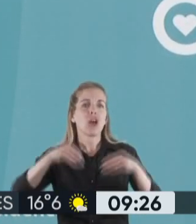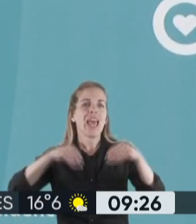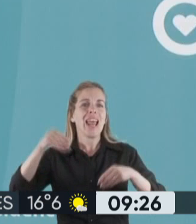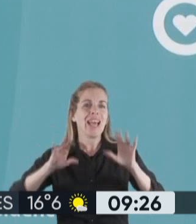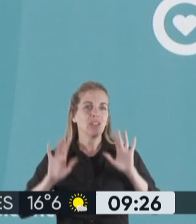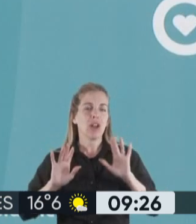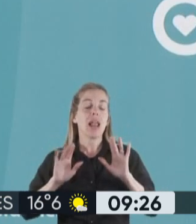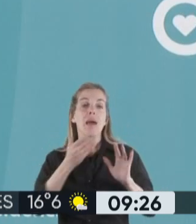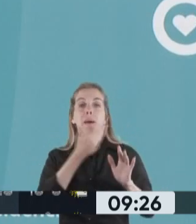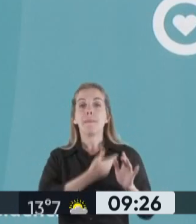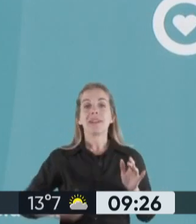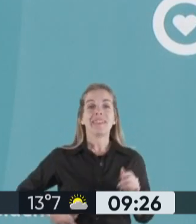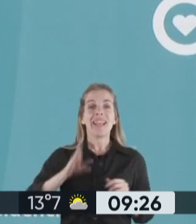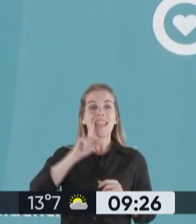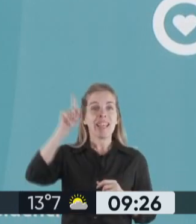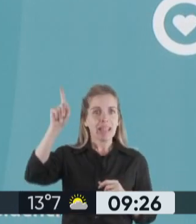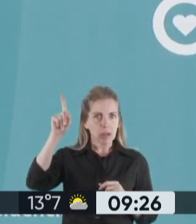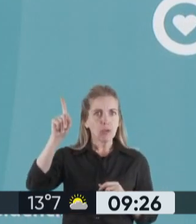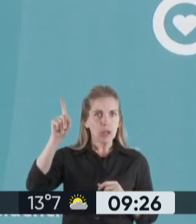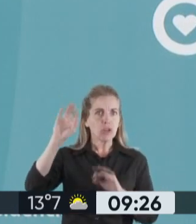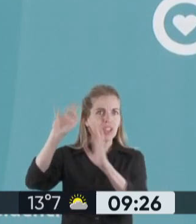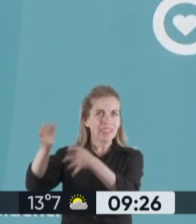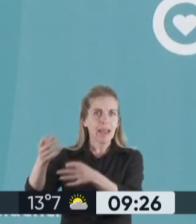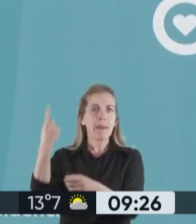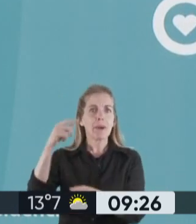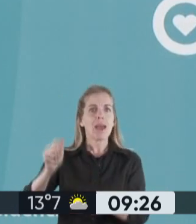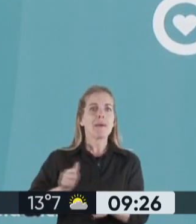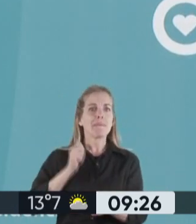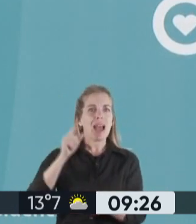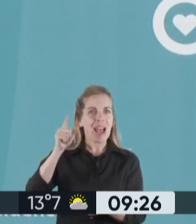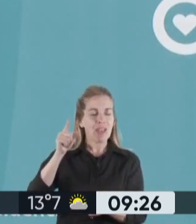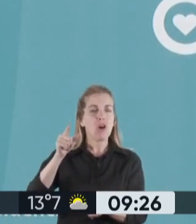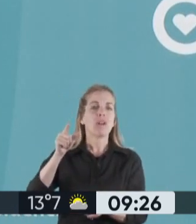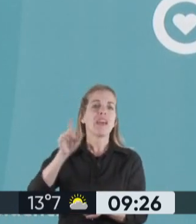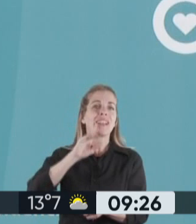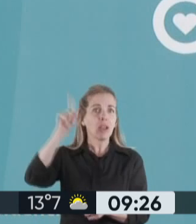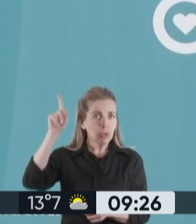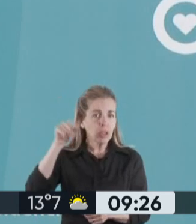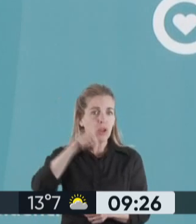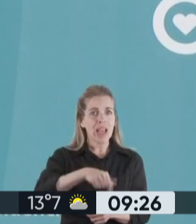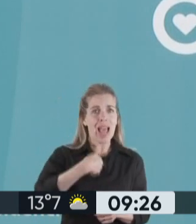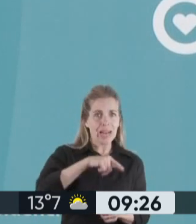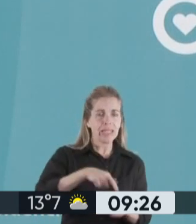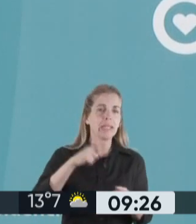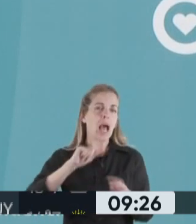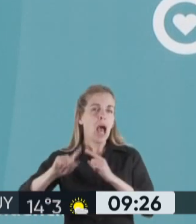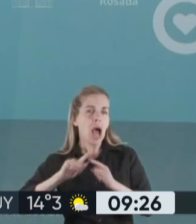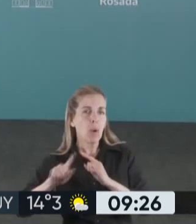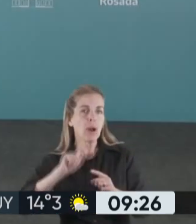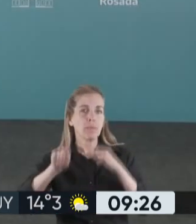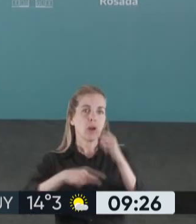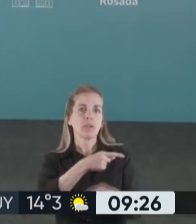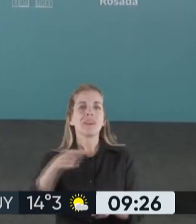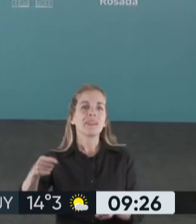el presidente Biden, pero el embajador Argüello está trabajando para que esto suceda en las próximas semanas. Muchas